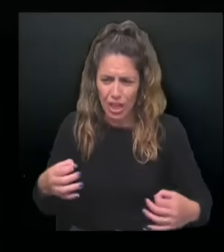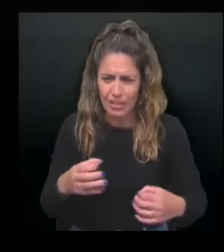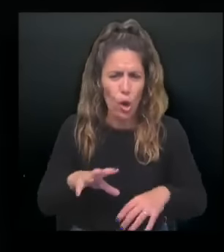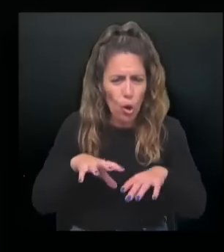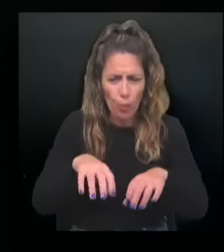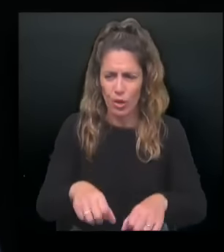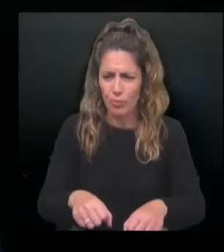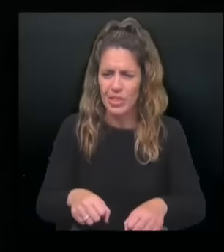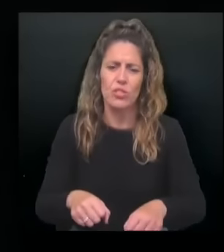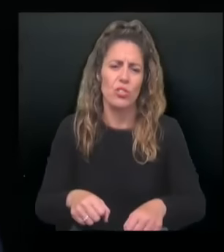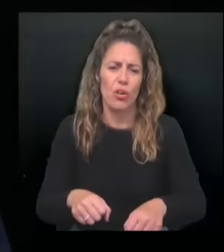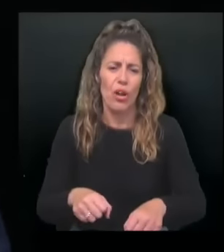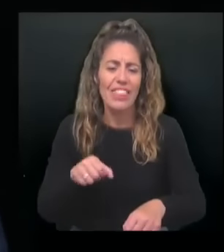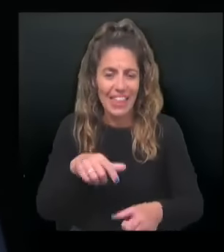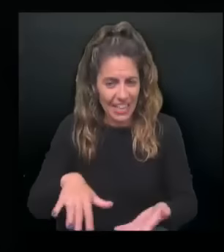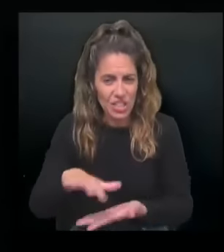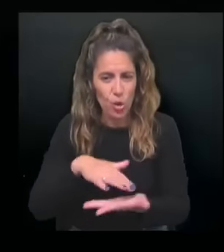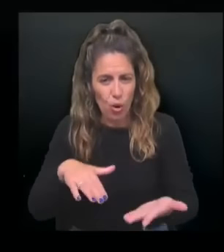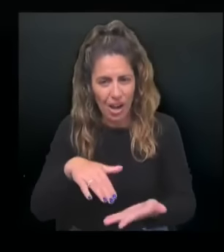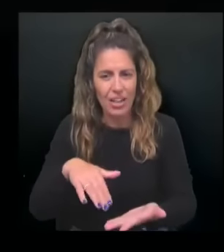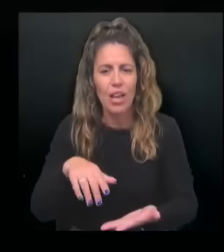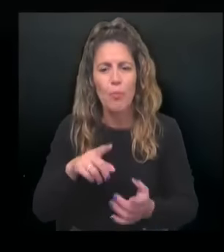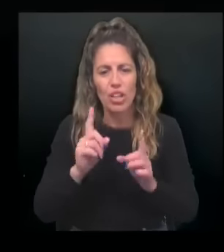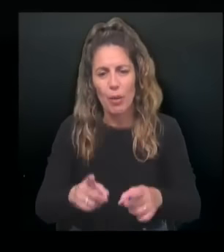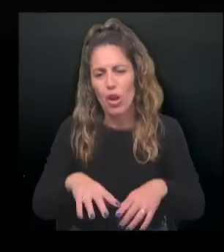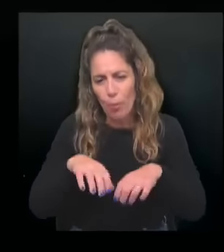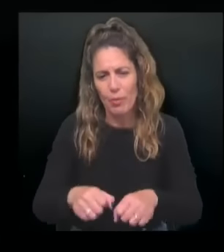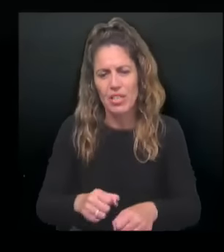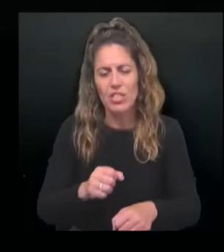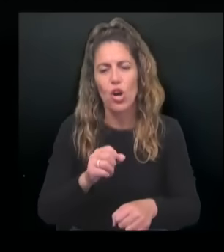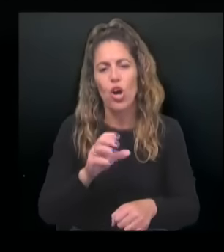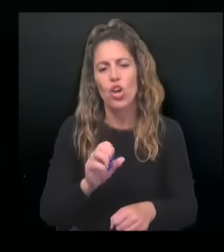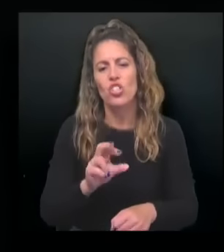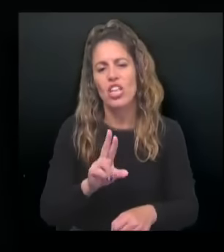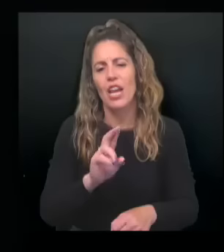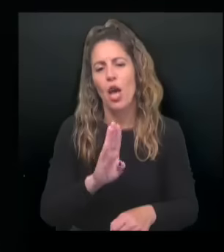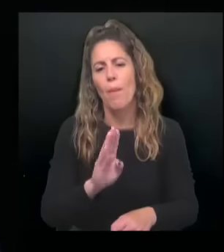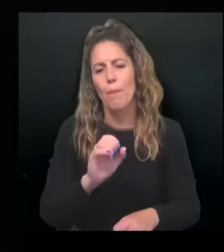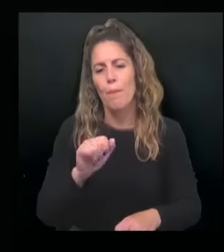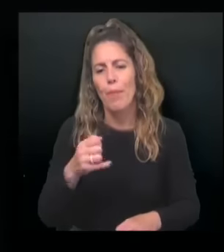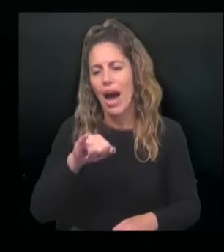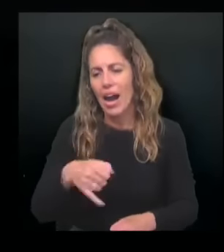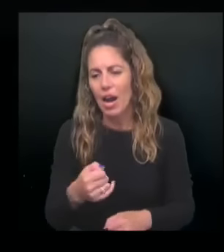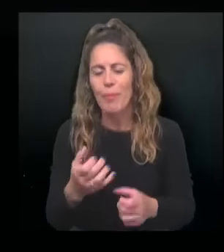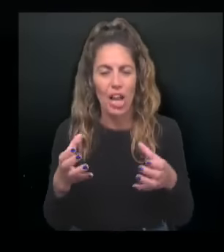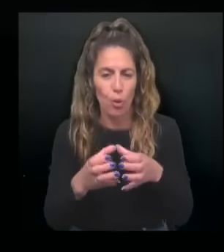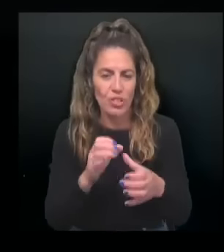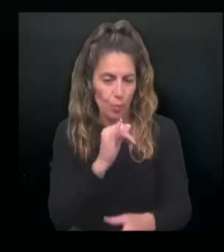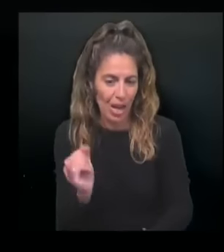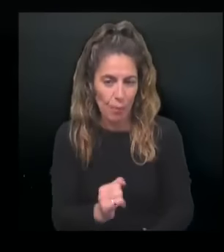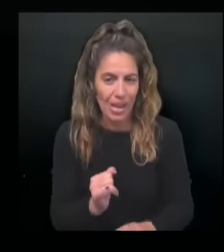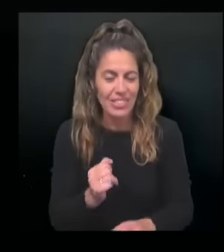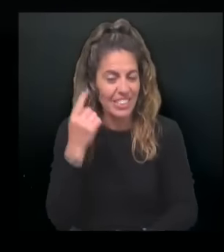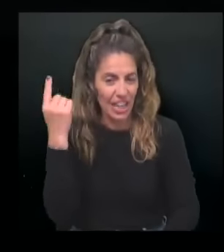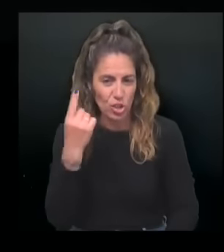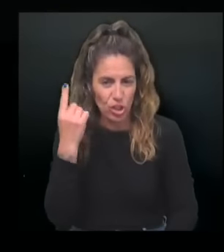compromiso desde ese lugar de la huella, pero un compromiso con Serpaz, un compromiso con la Comisión para la Paz a nivel internacional.